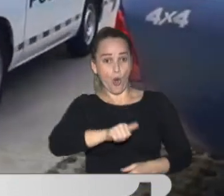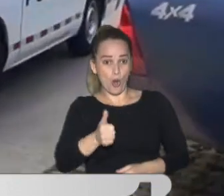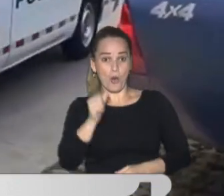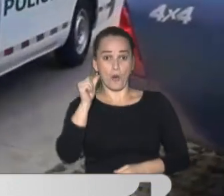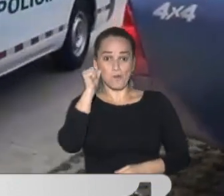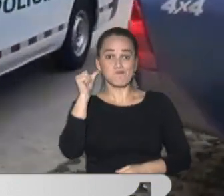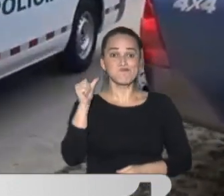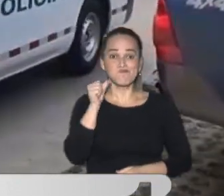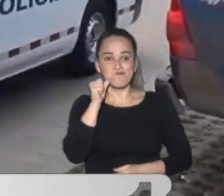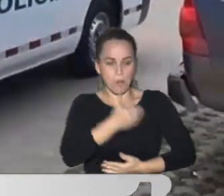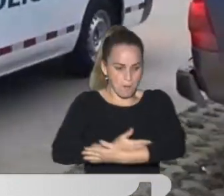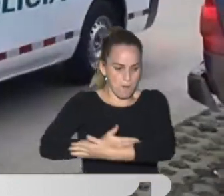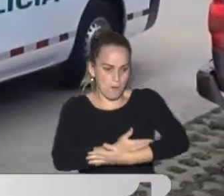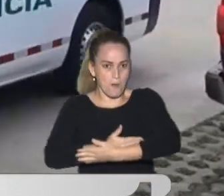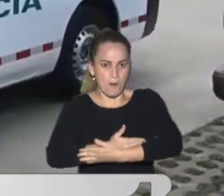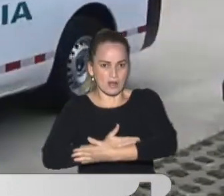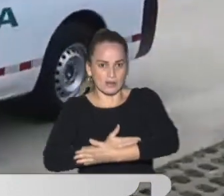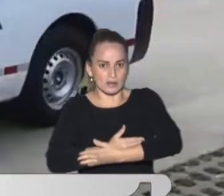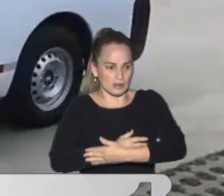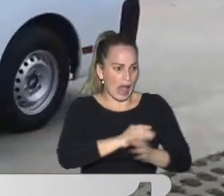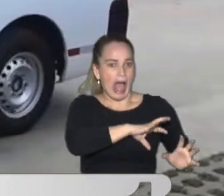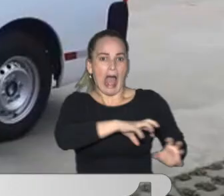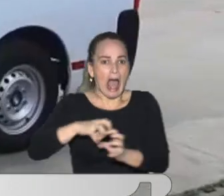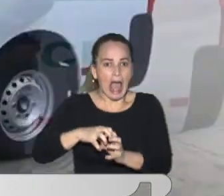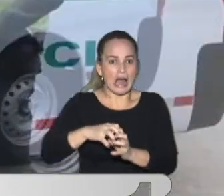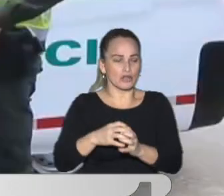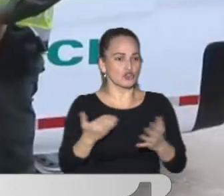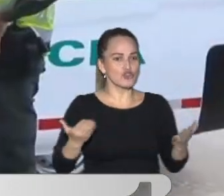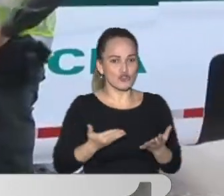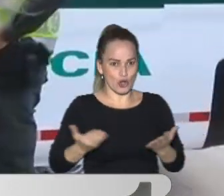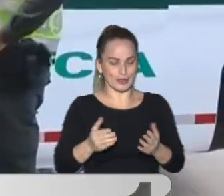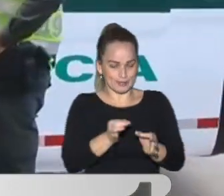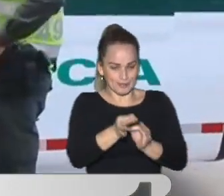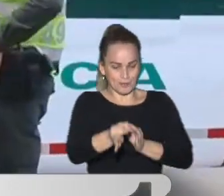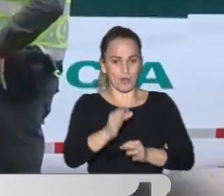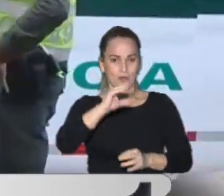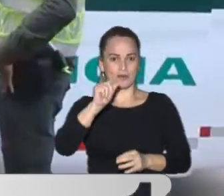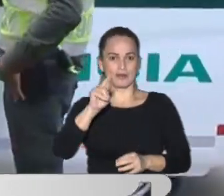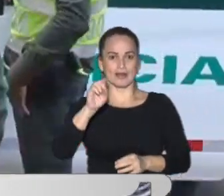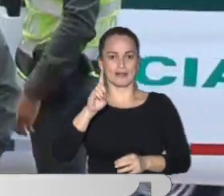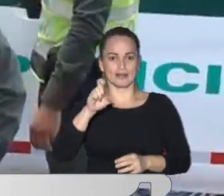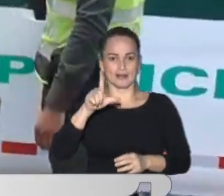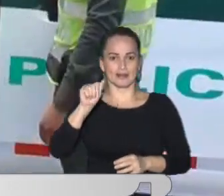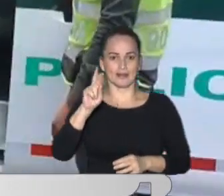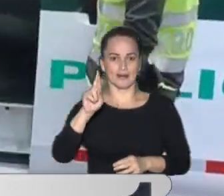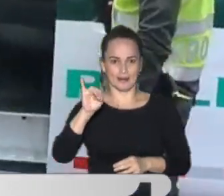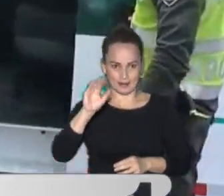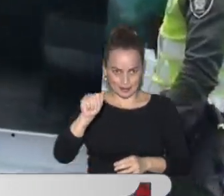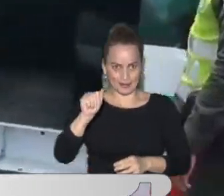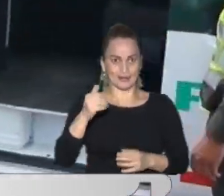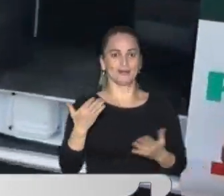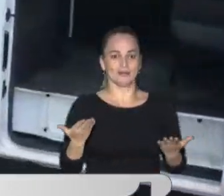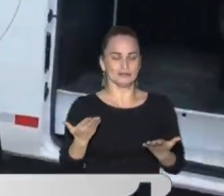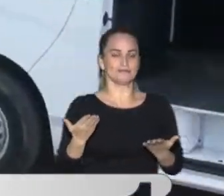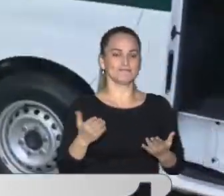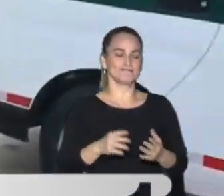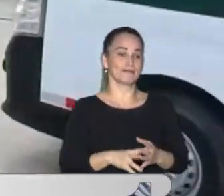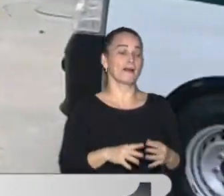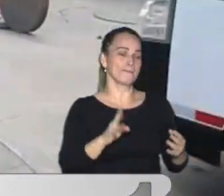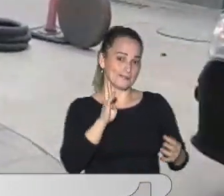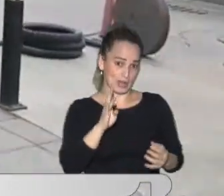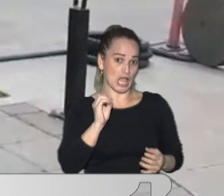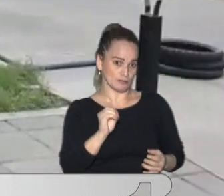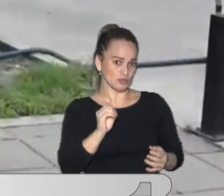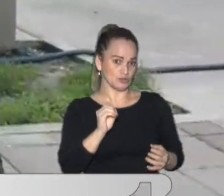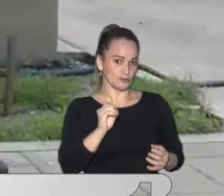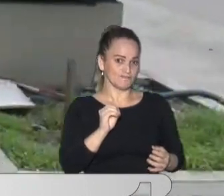por robarle el bebé en el municipio de Candelaria, Valle del Cauca. Y finalmente, el responsable de asesinar a su compañera